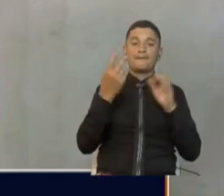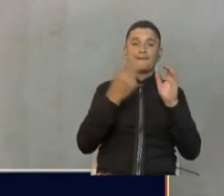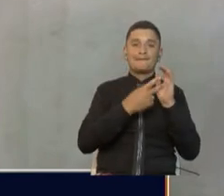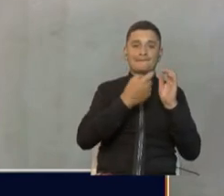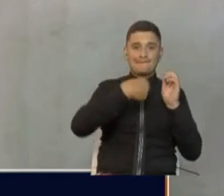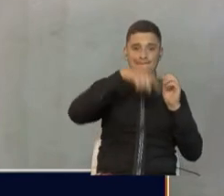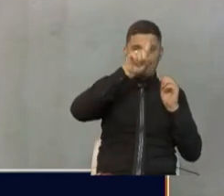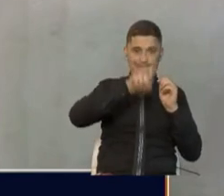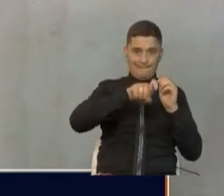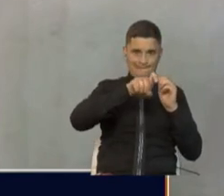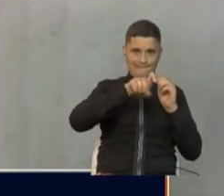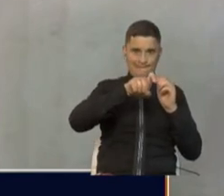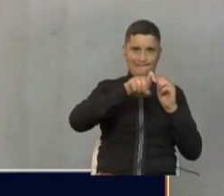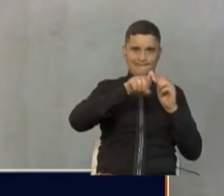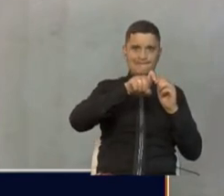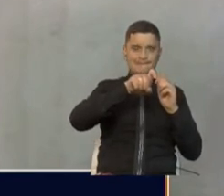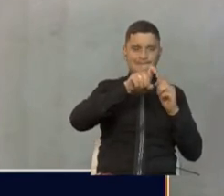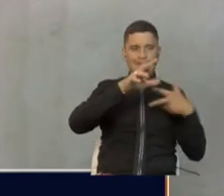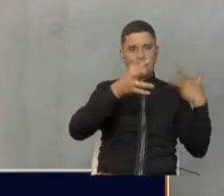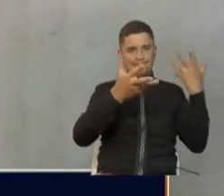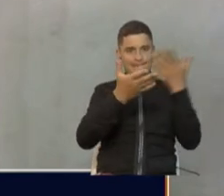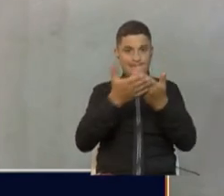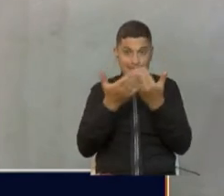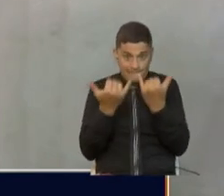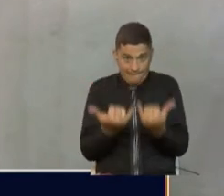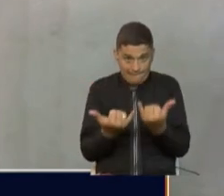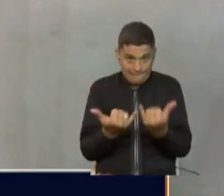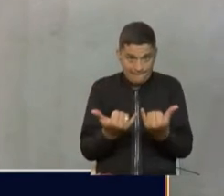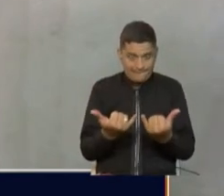2016 a la actualidad,